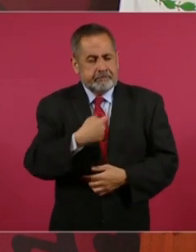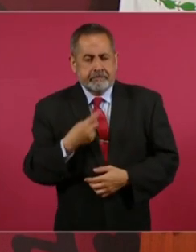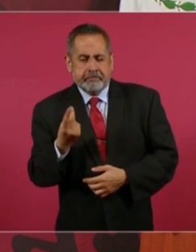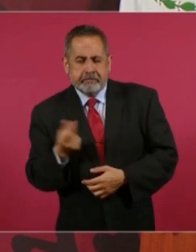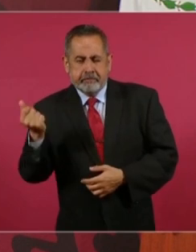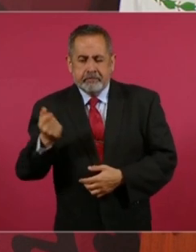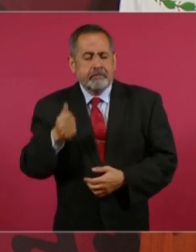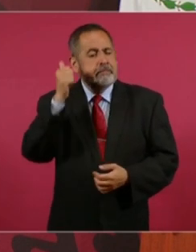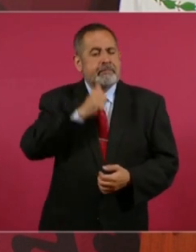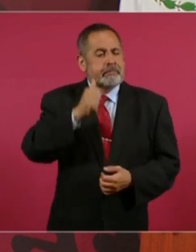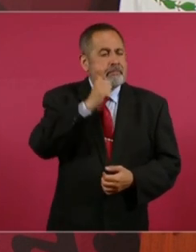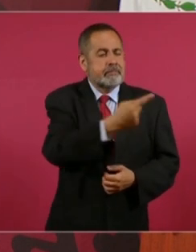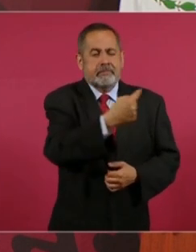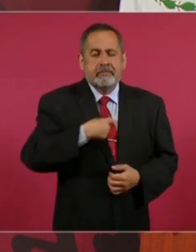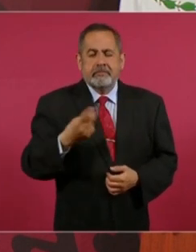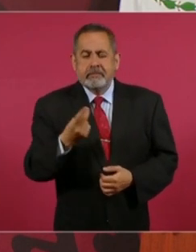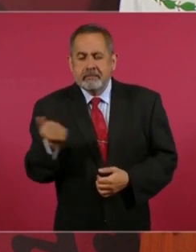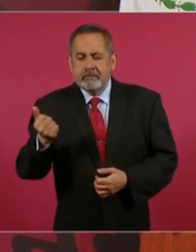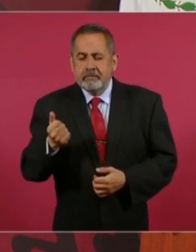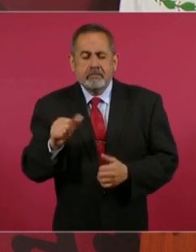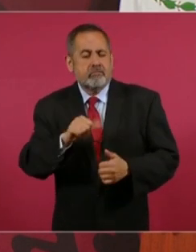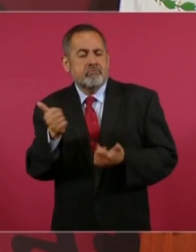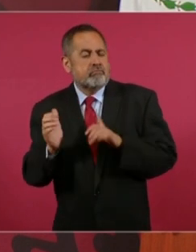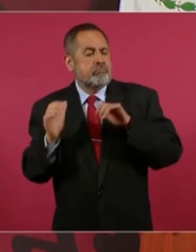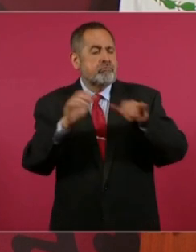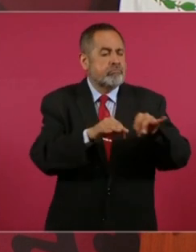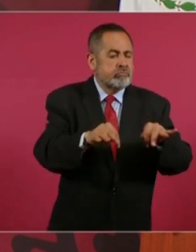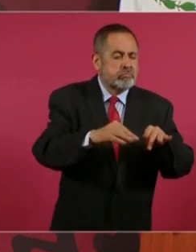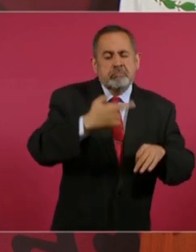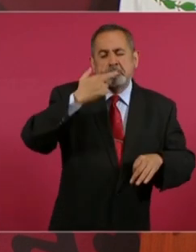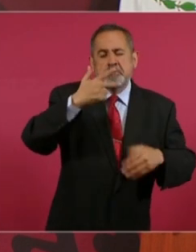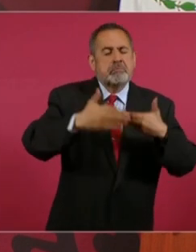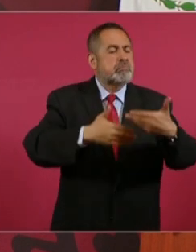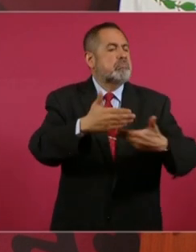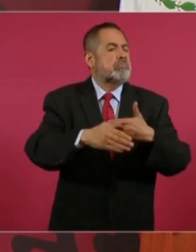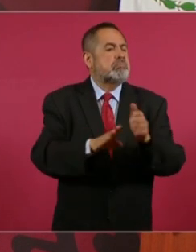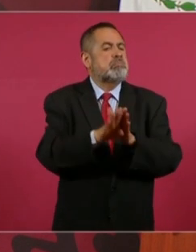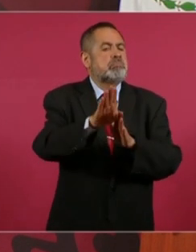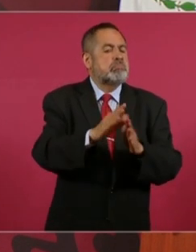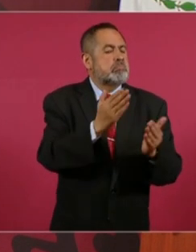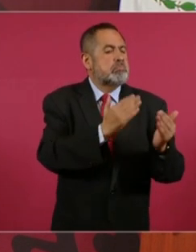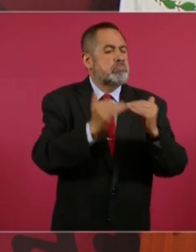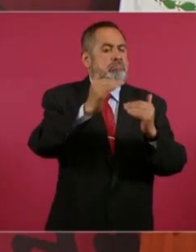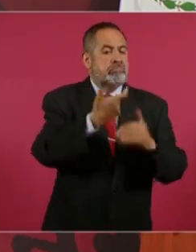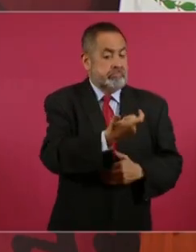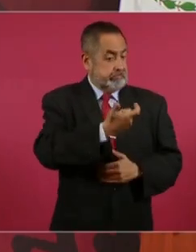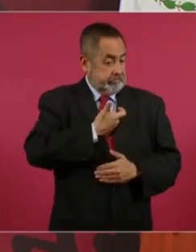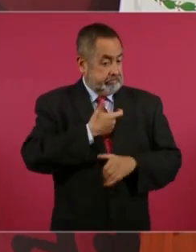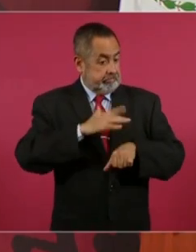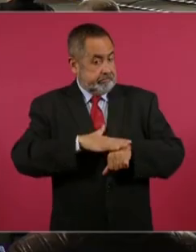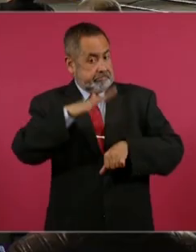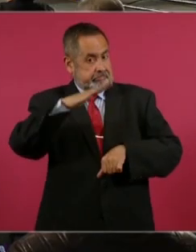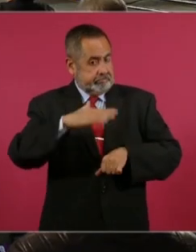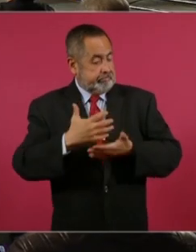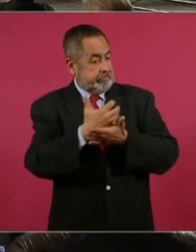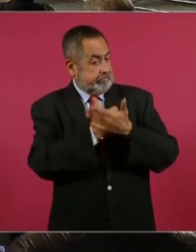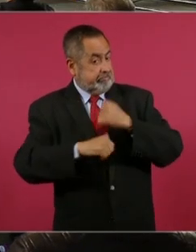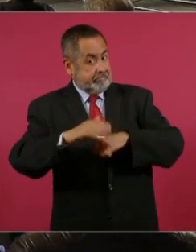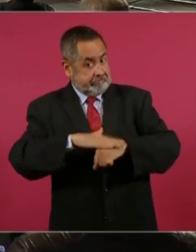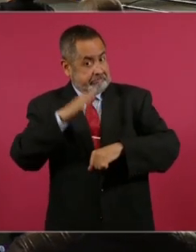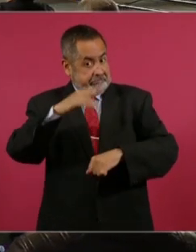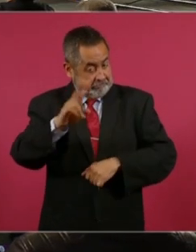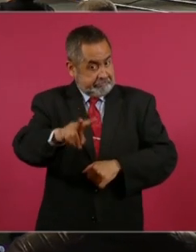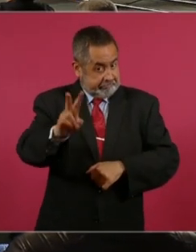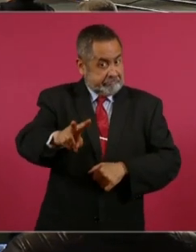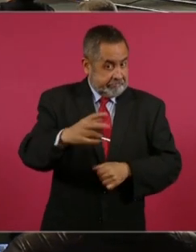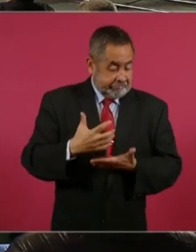Cada vez que me corren, mi nuevo trabajo es mucho mejor, me aumentan el sueldo y todo lo que quieras. Te lo